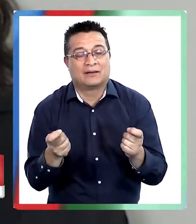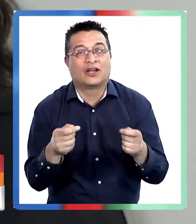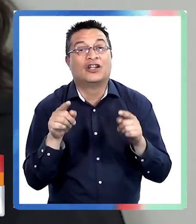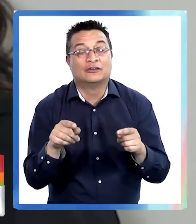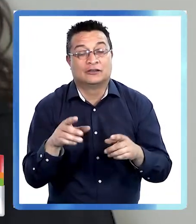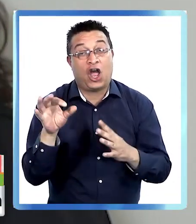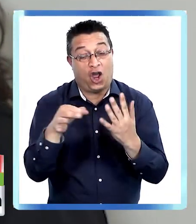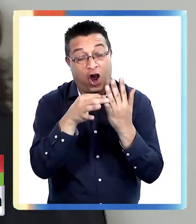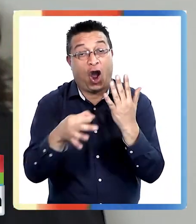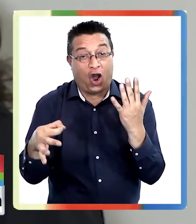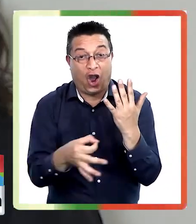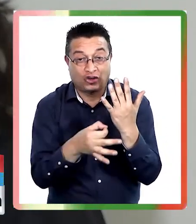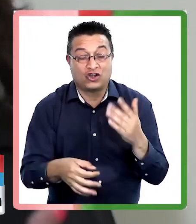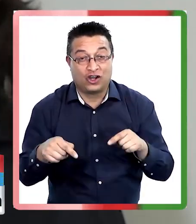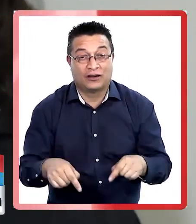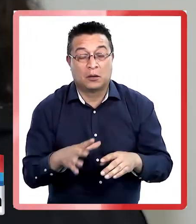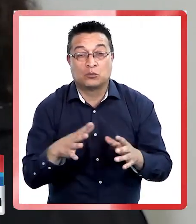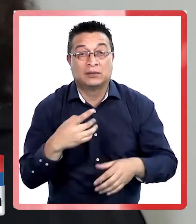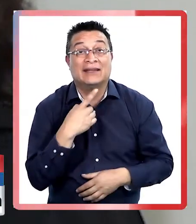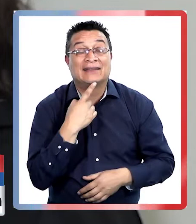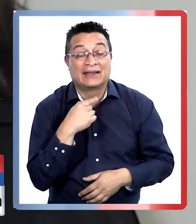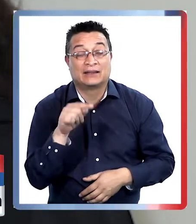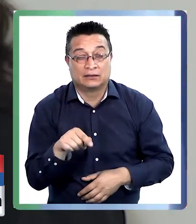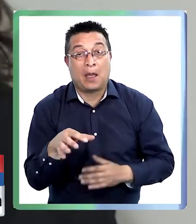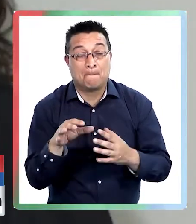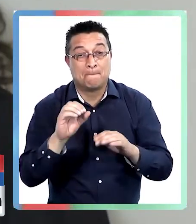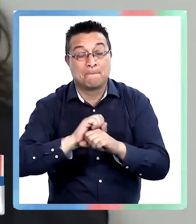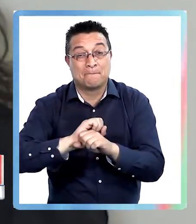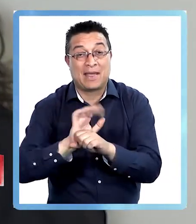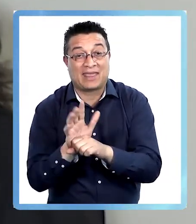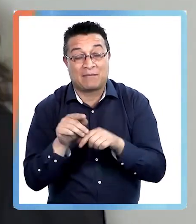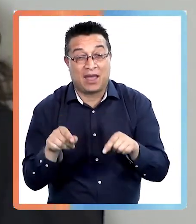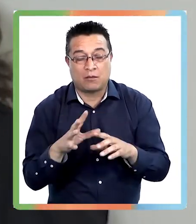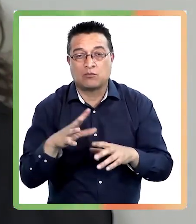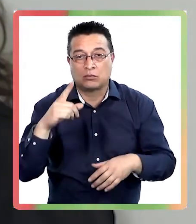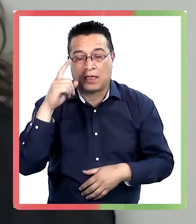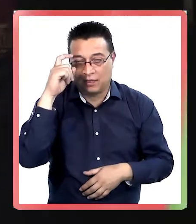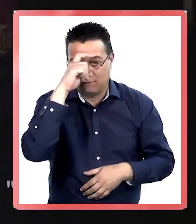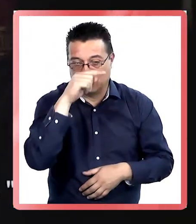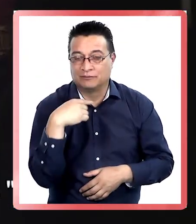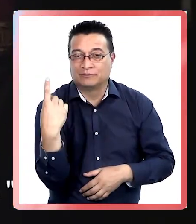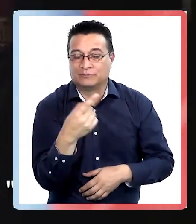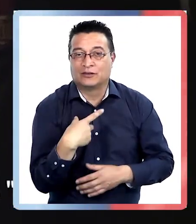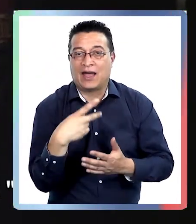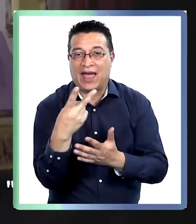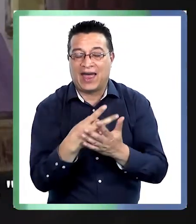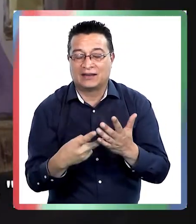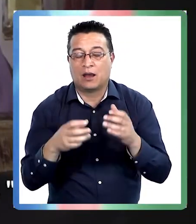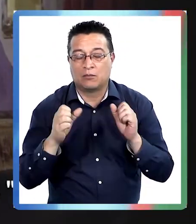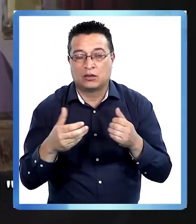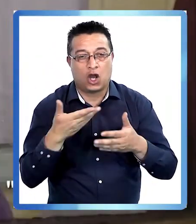¿cierto? Y nos parece muy interesante que en este contexto de pandemia, que ha sido súper difícil para los artistas, compartir